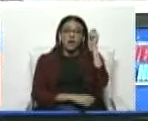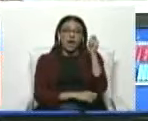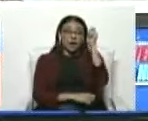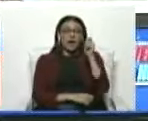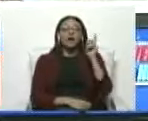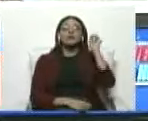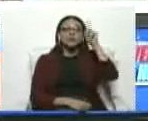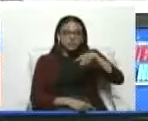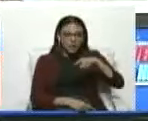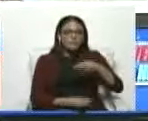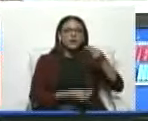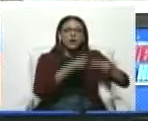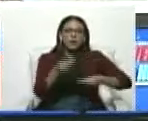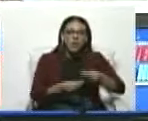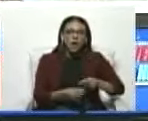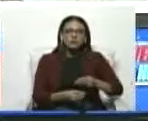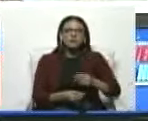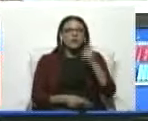1 por 10.